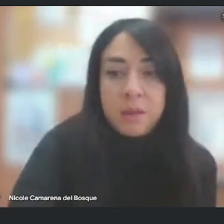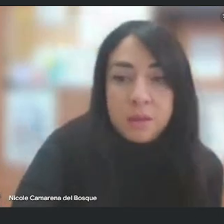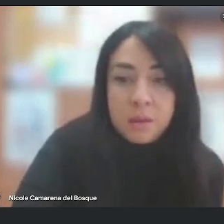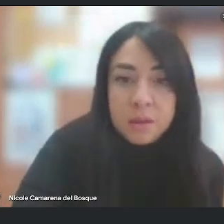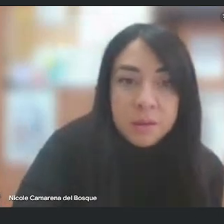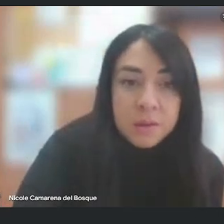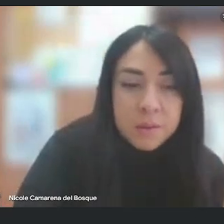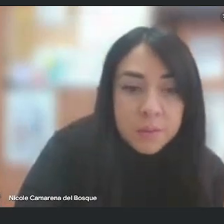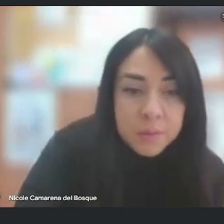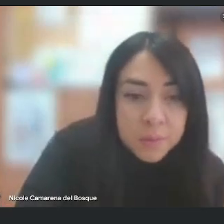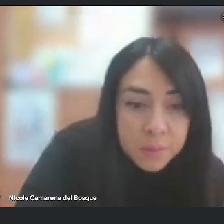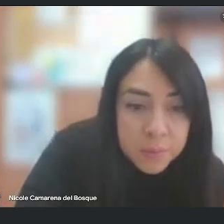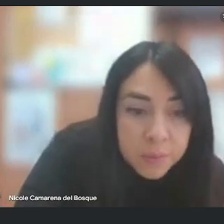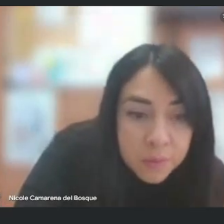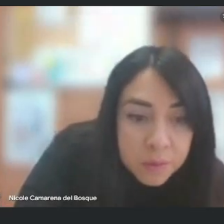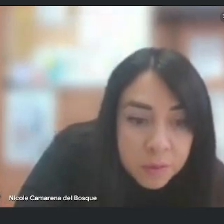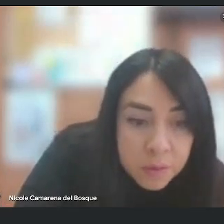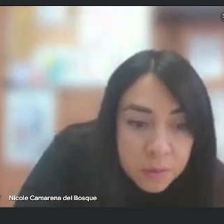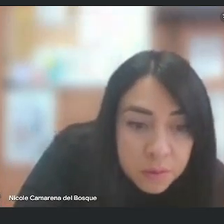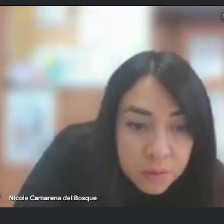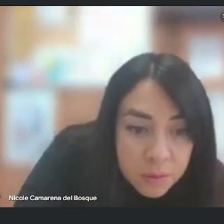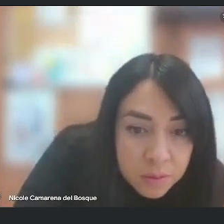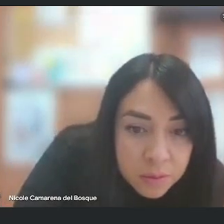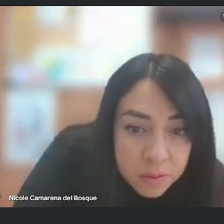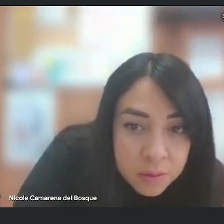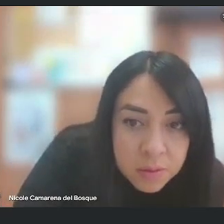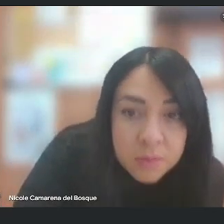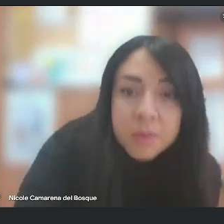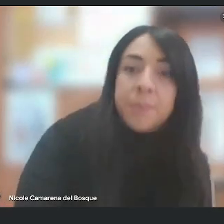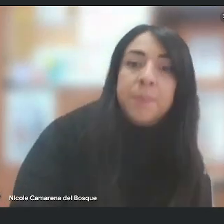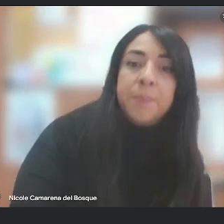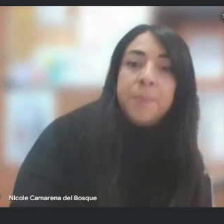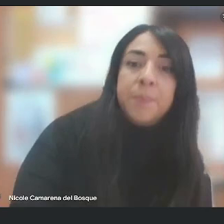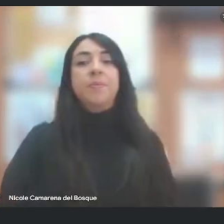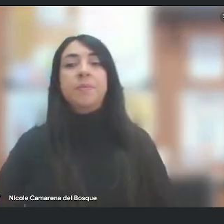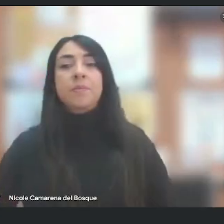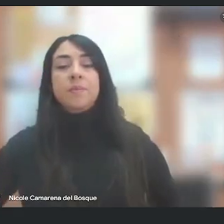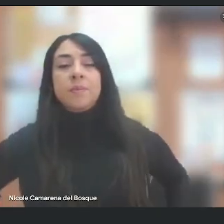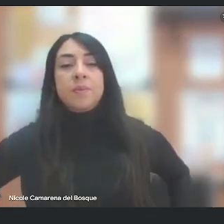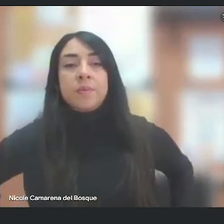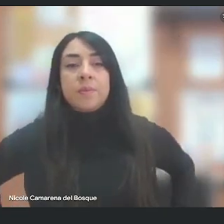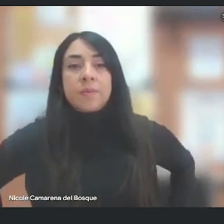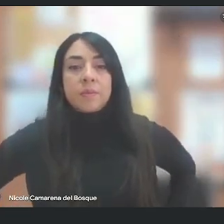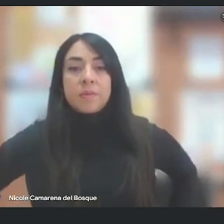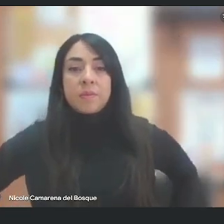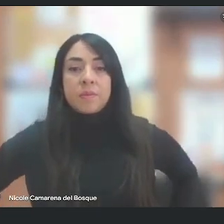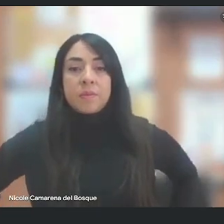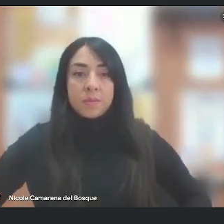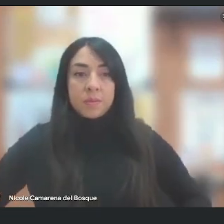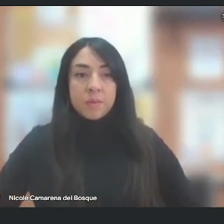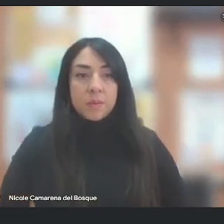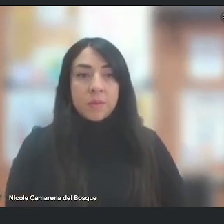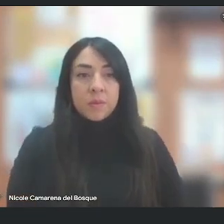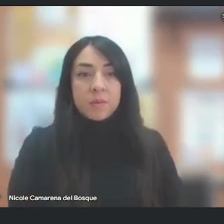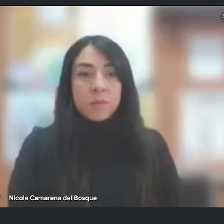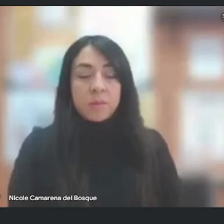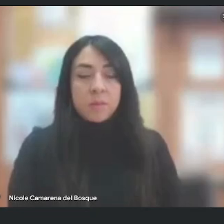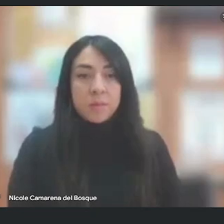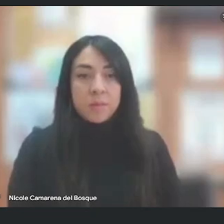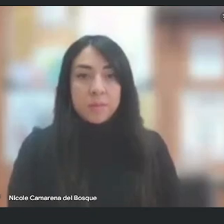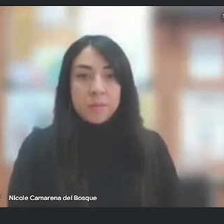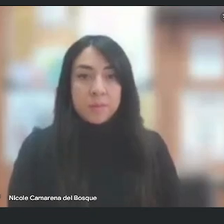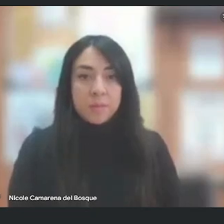Listo. En esta encuesta se preguntaba cuáles son los métodos más utilizados. Ya vimos cuáles son